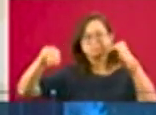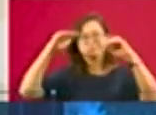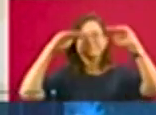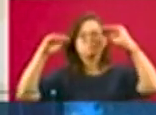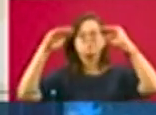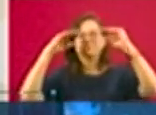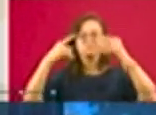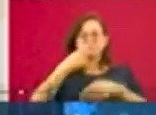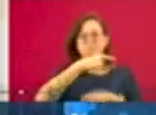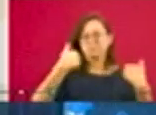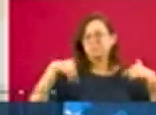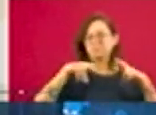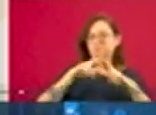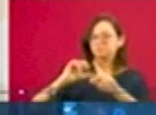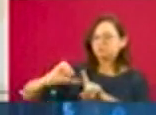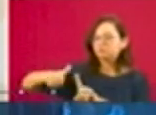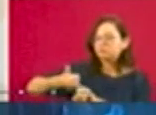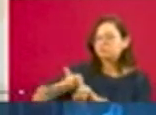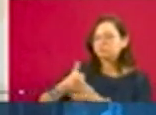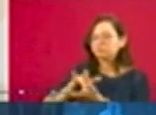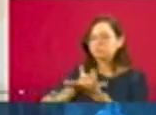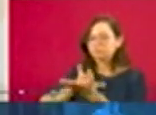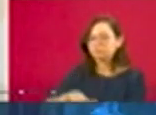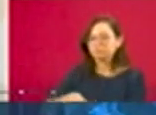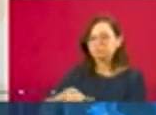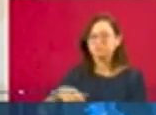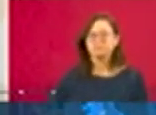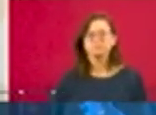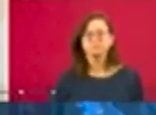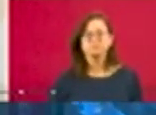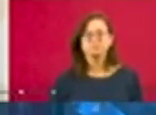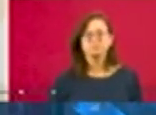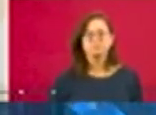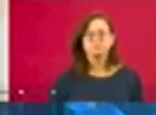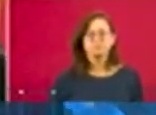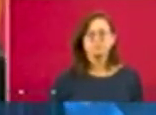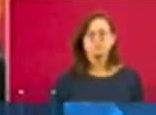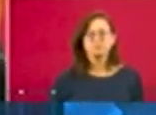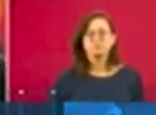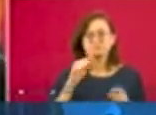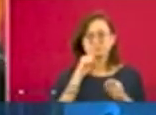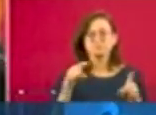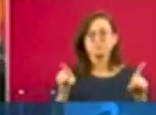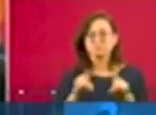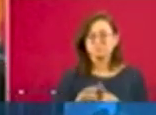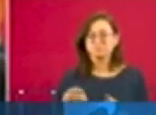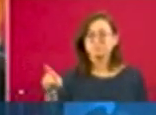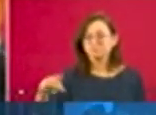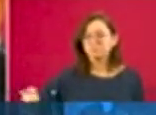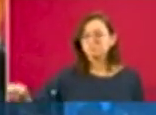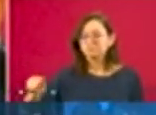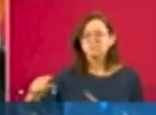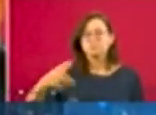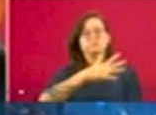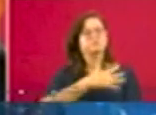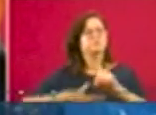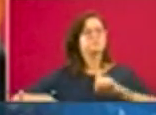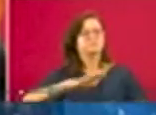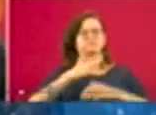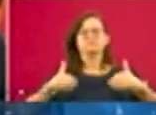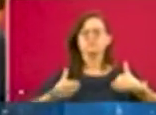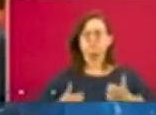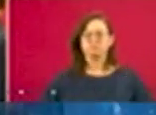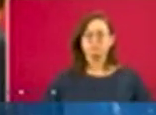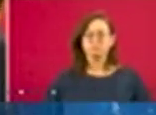debe estar abierto al conocimiento independientemente de cualquier otra cosa, ¿no? No es algo